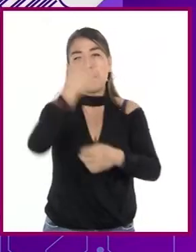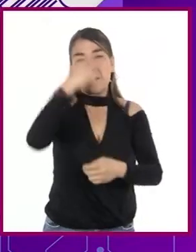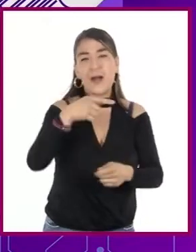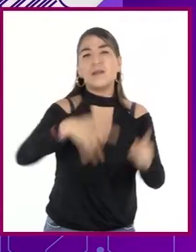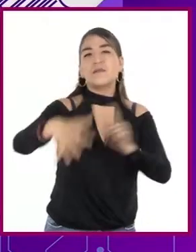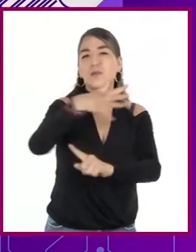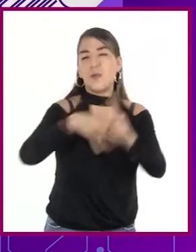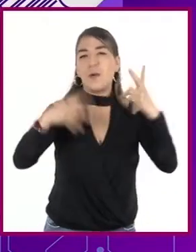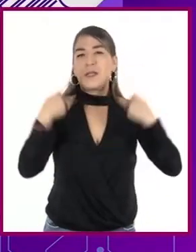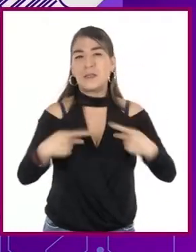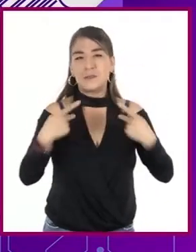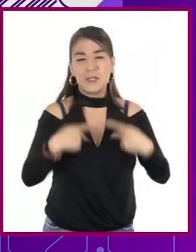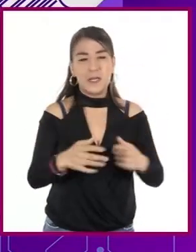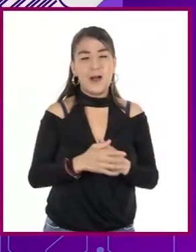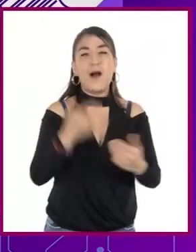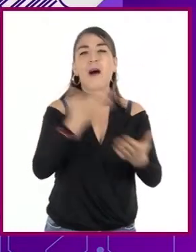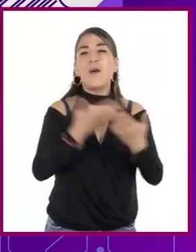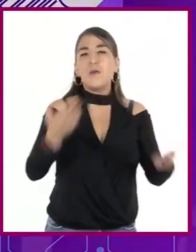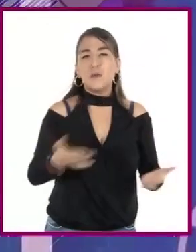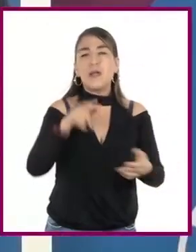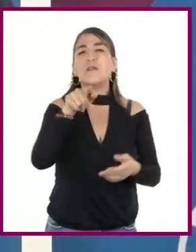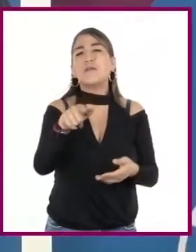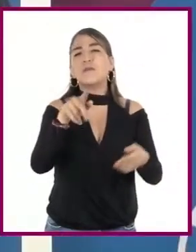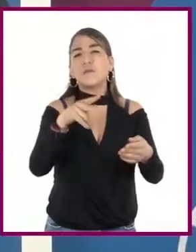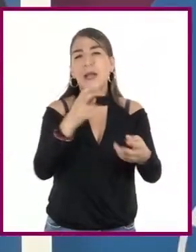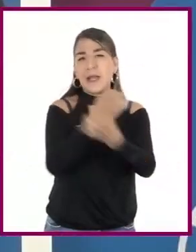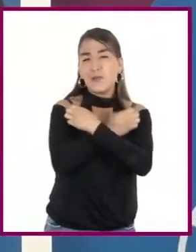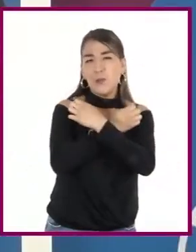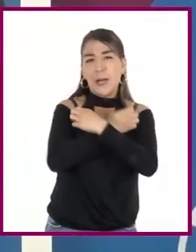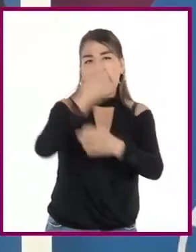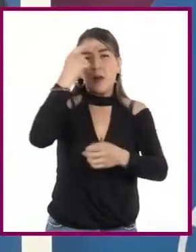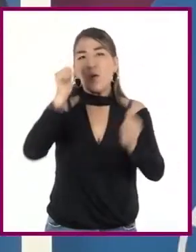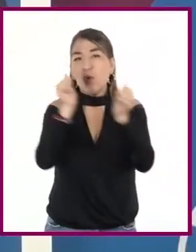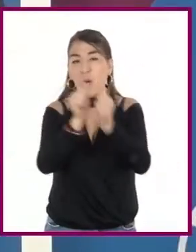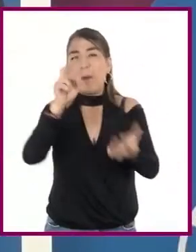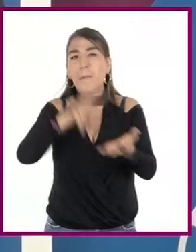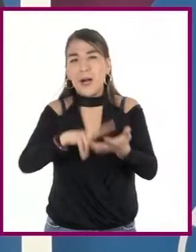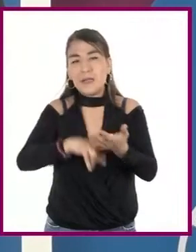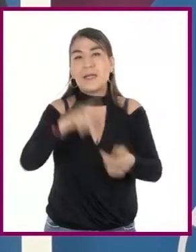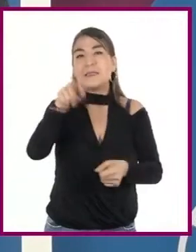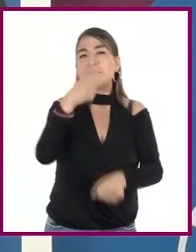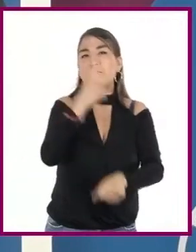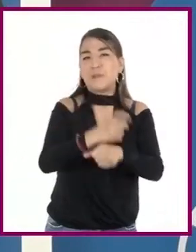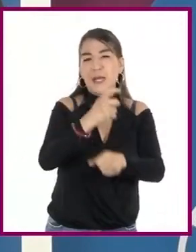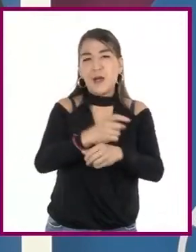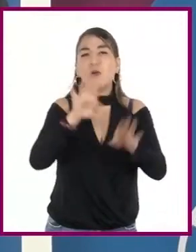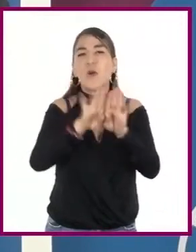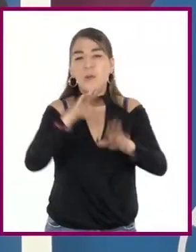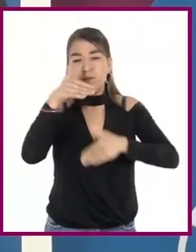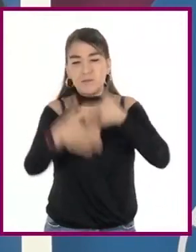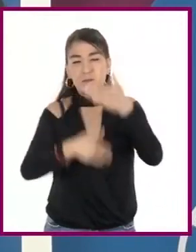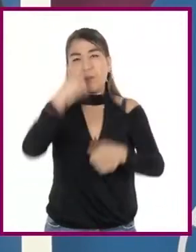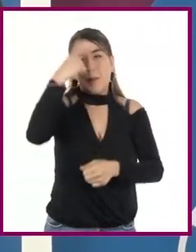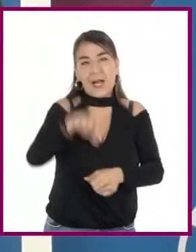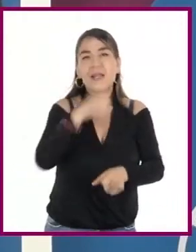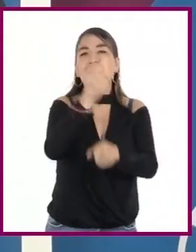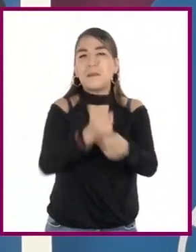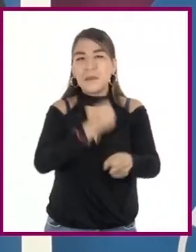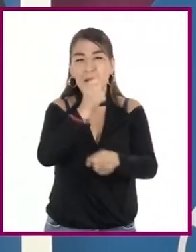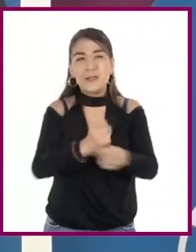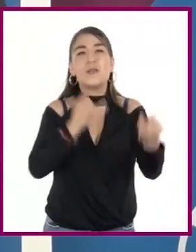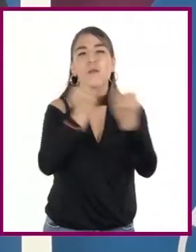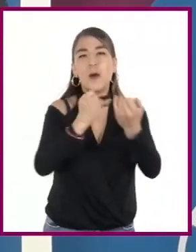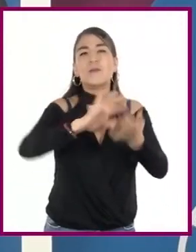acción. Educar en valores es el primer paso y con la práctica de los mismos podemos empezar